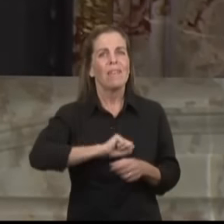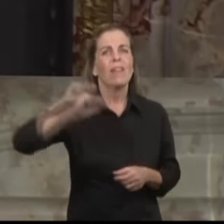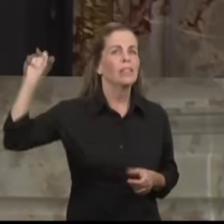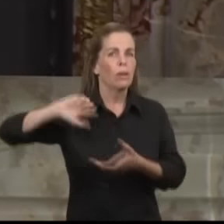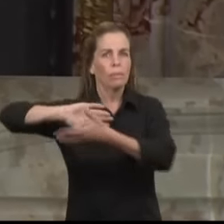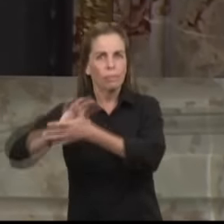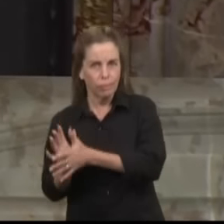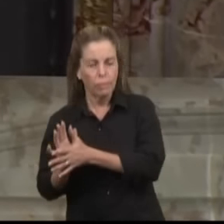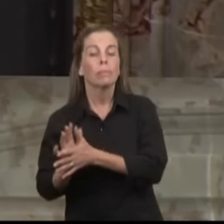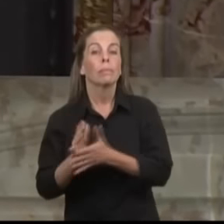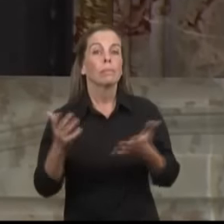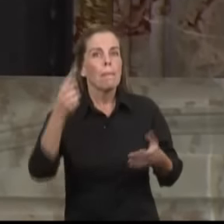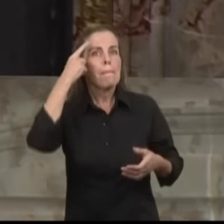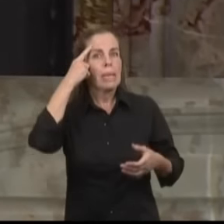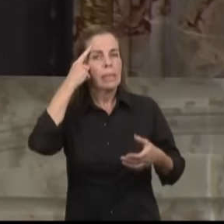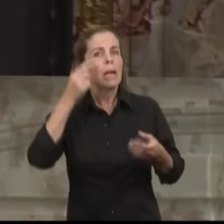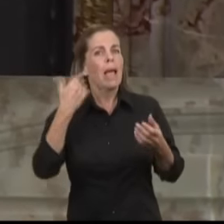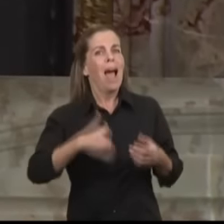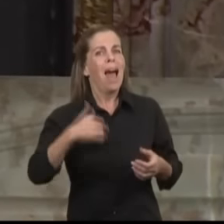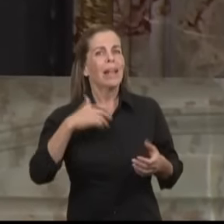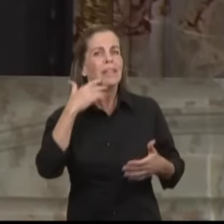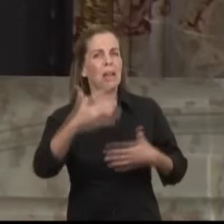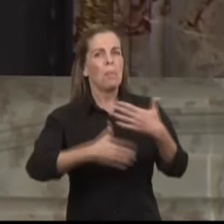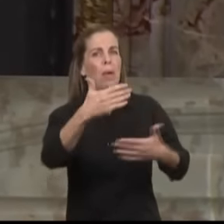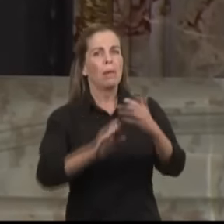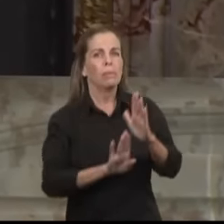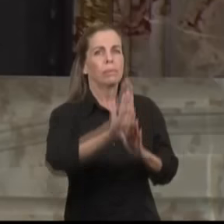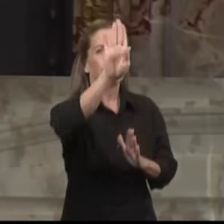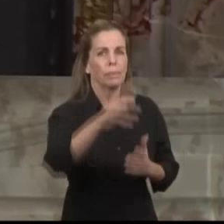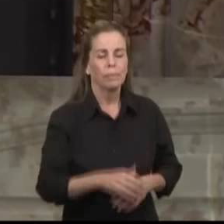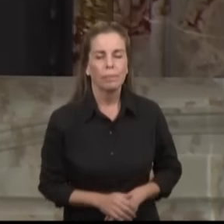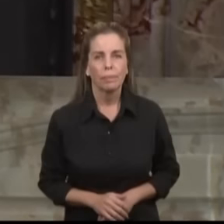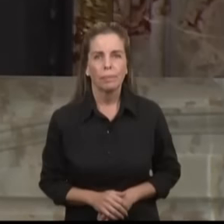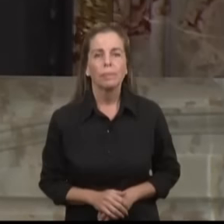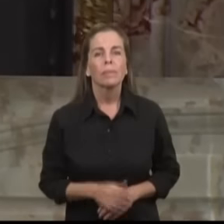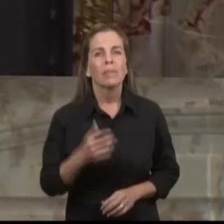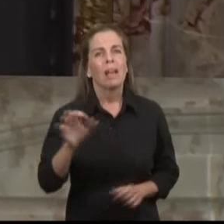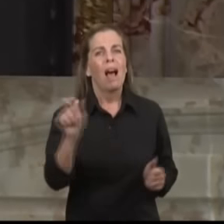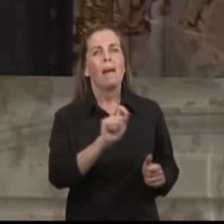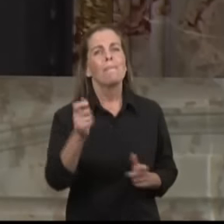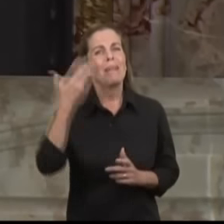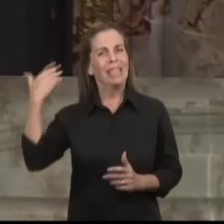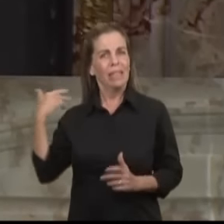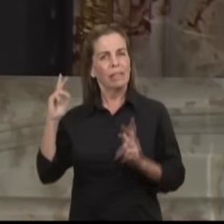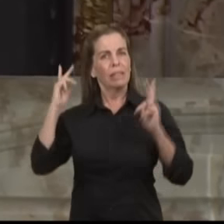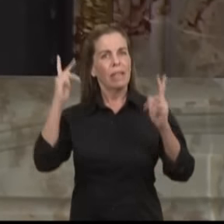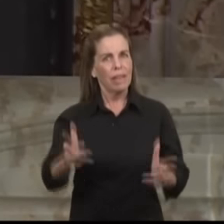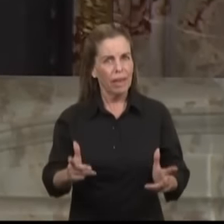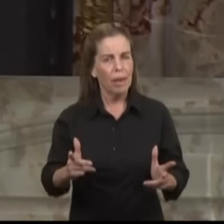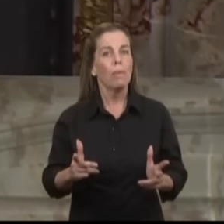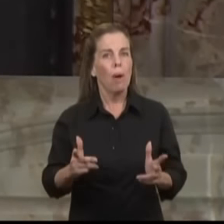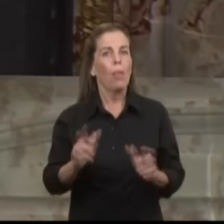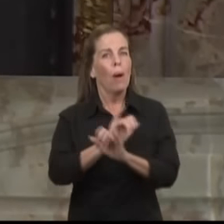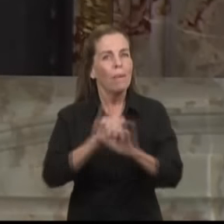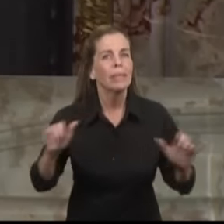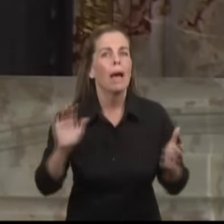condiciones para que la Argentina crezca de forma sostenida en el tiempo. Como les dije hace algunos meses, cuando anunciamos la salida del